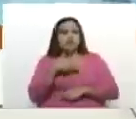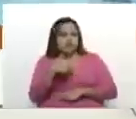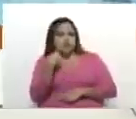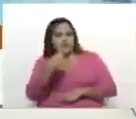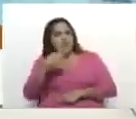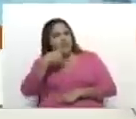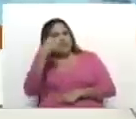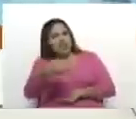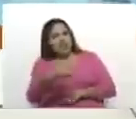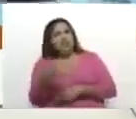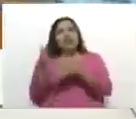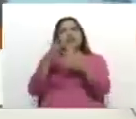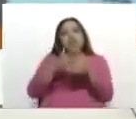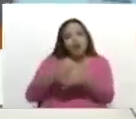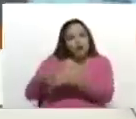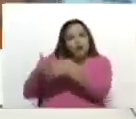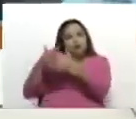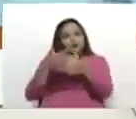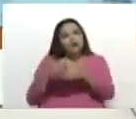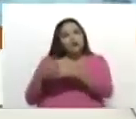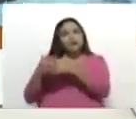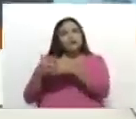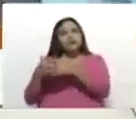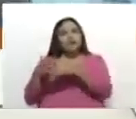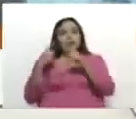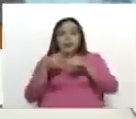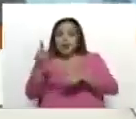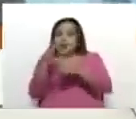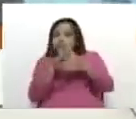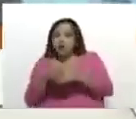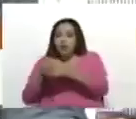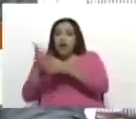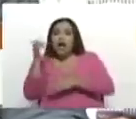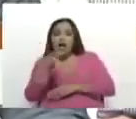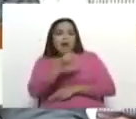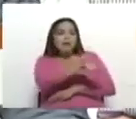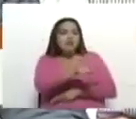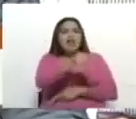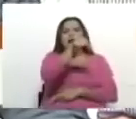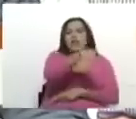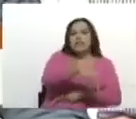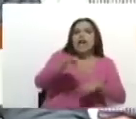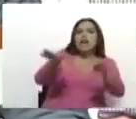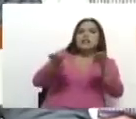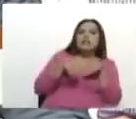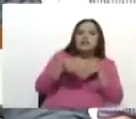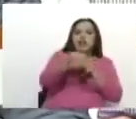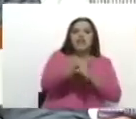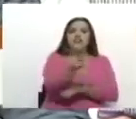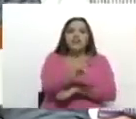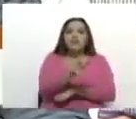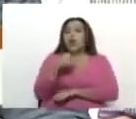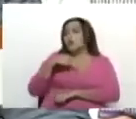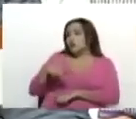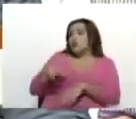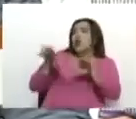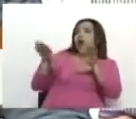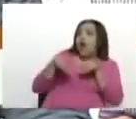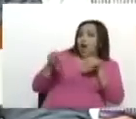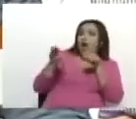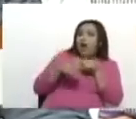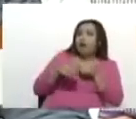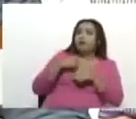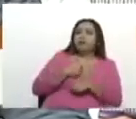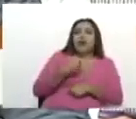el imperialismo norteamericano pero es imperialismo norteamericano tenía sus lacayos aquí tenía sus esclavos aquí